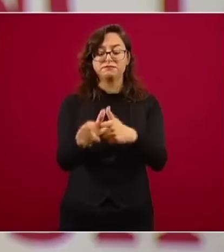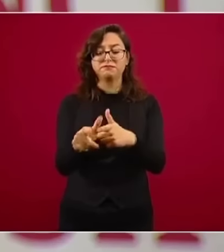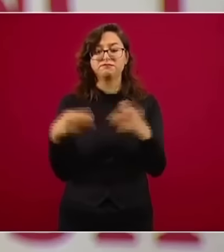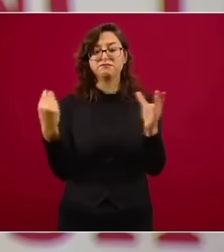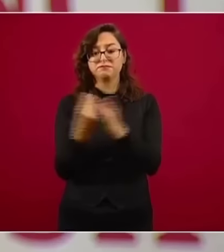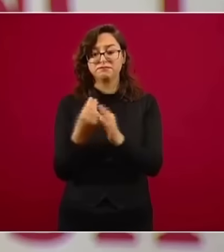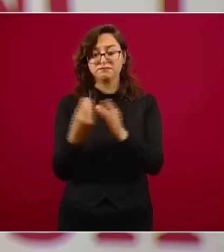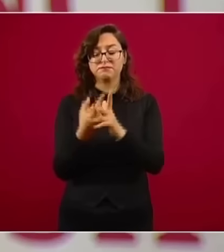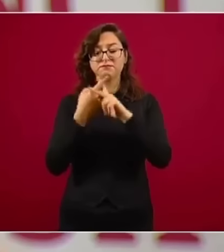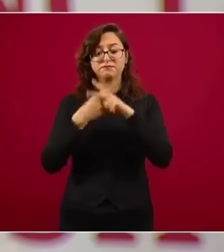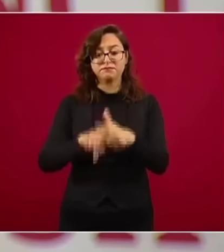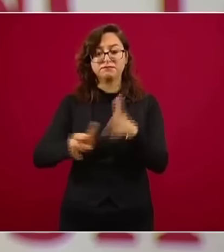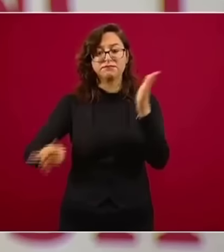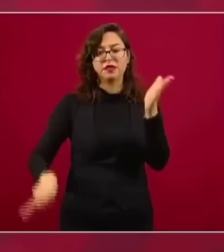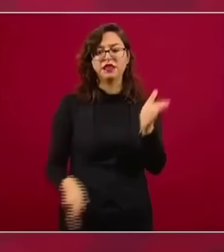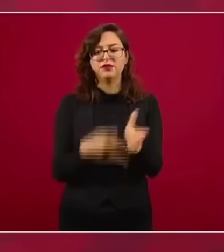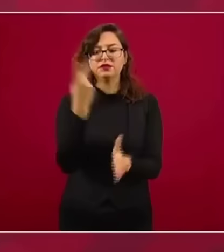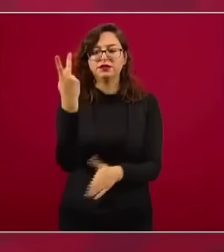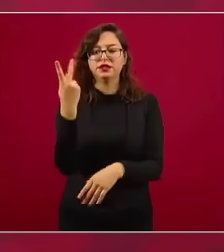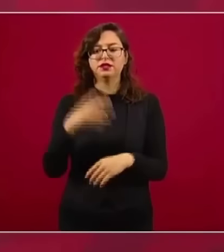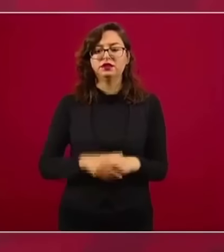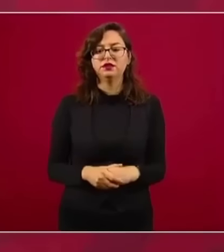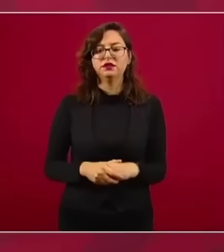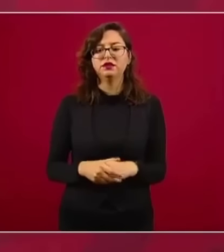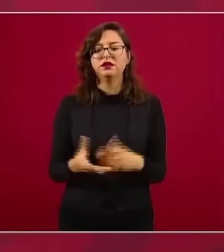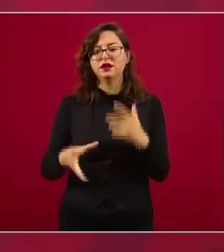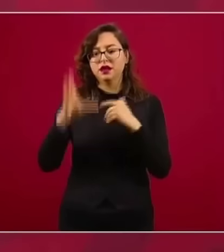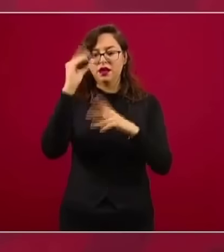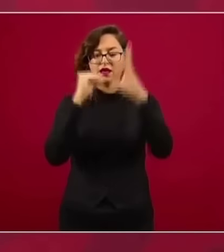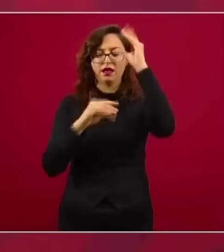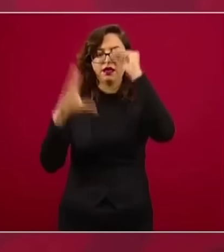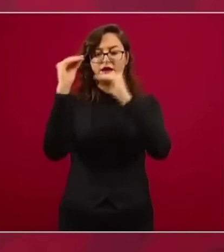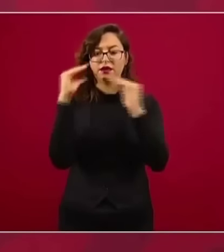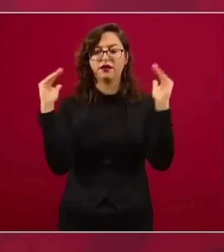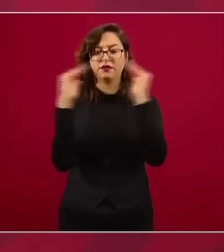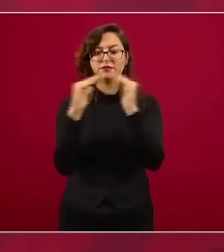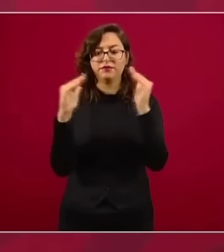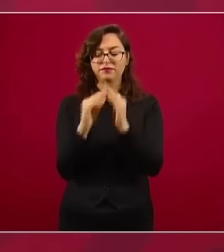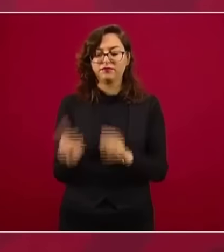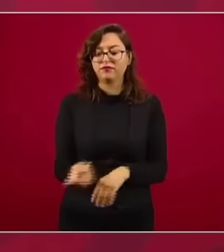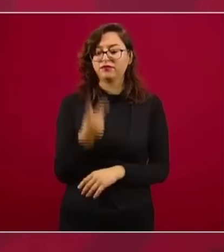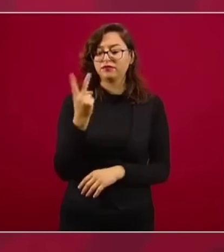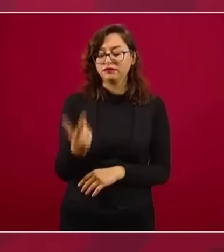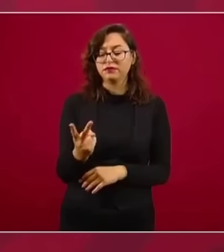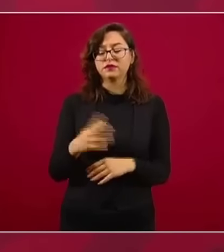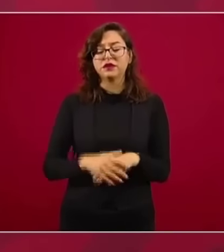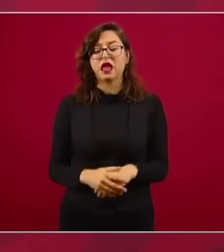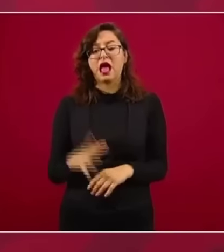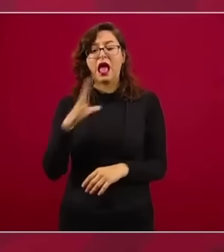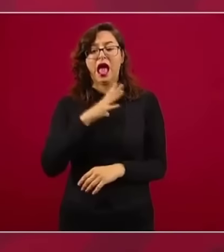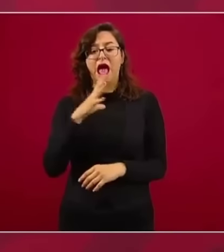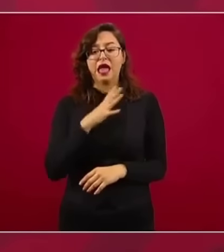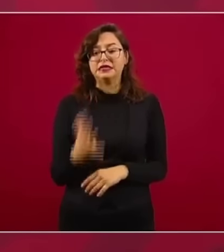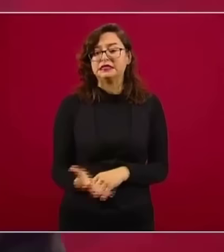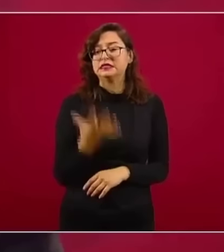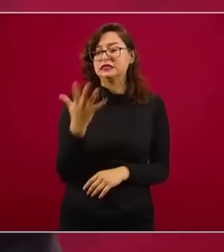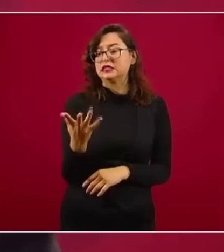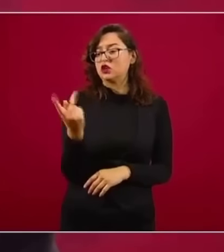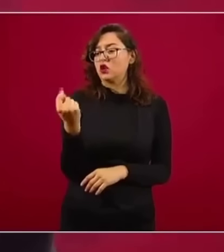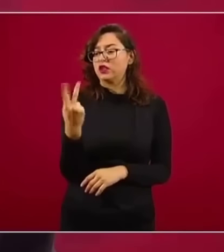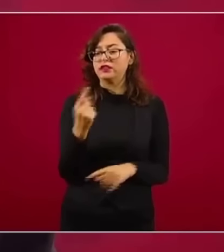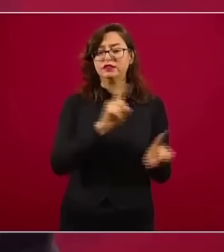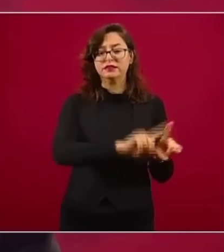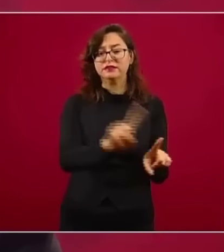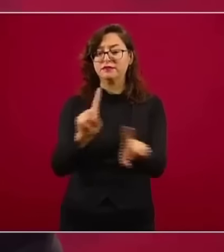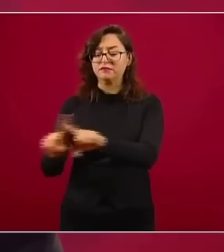2. Esto lo haremos a través de 5 diferentes medios y los libros de texto